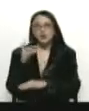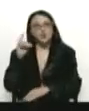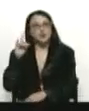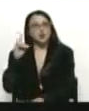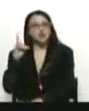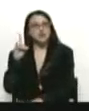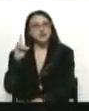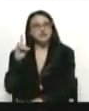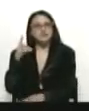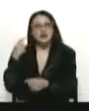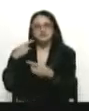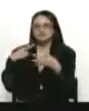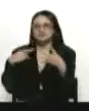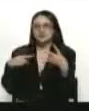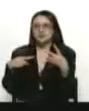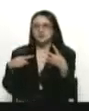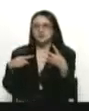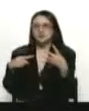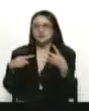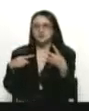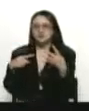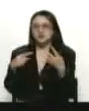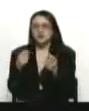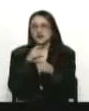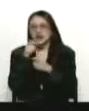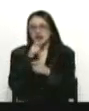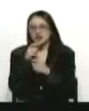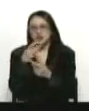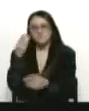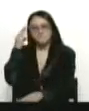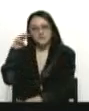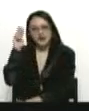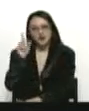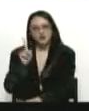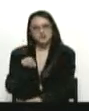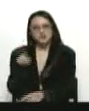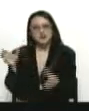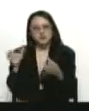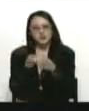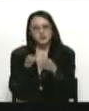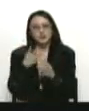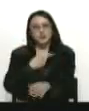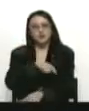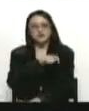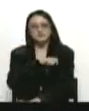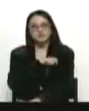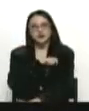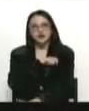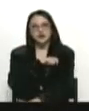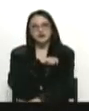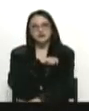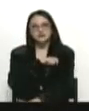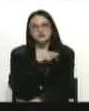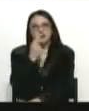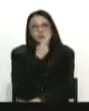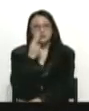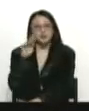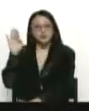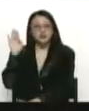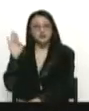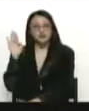Antena en Paraguay, en Radio Sonora y en Altavoz Radio en México y también en Canal Red en España. Lo prometió